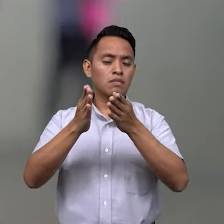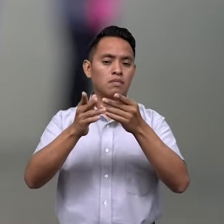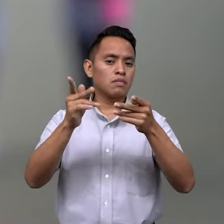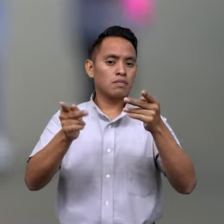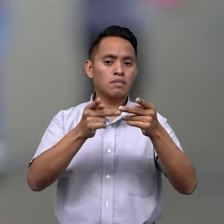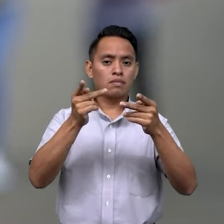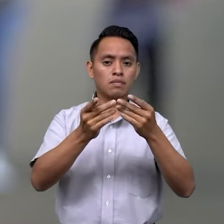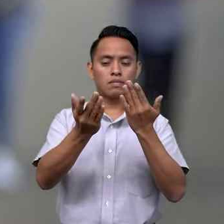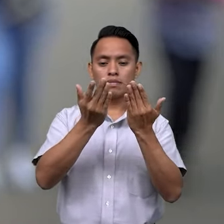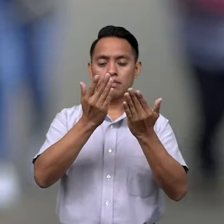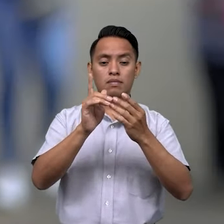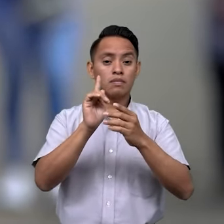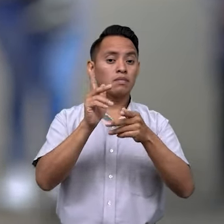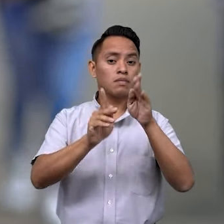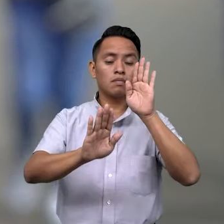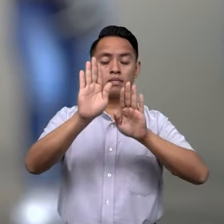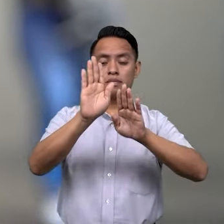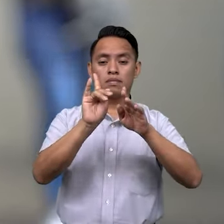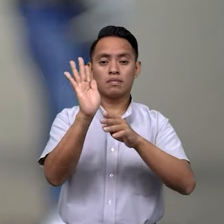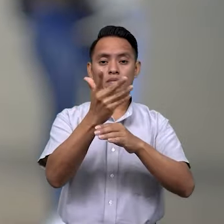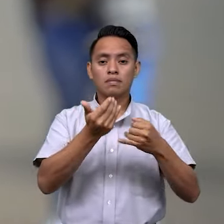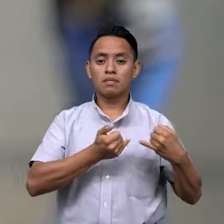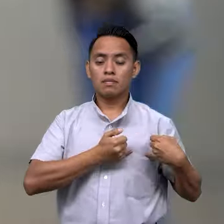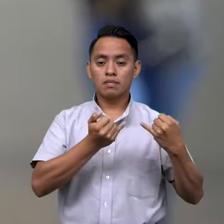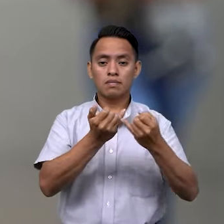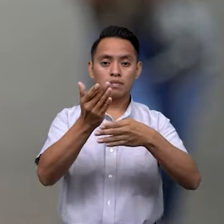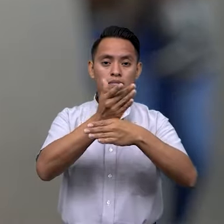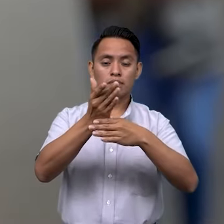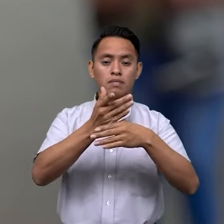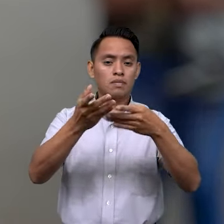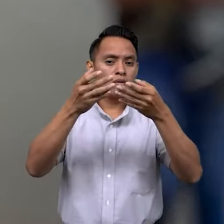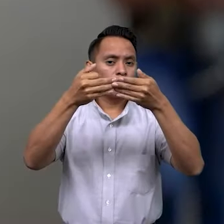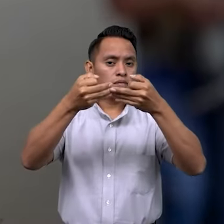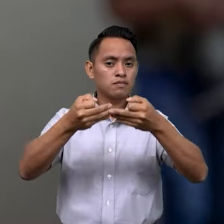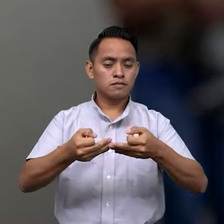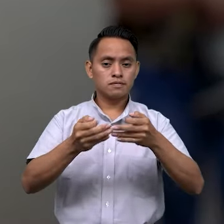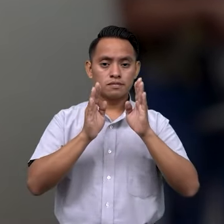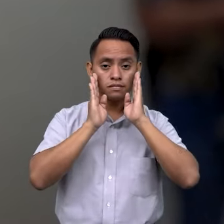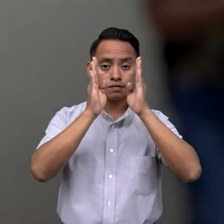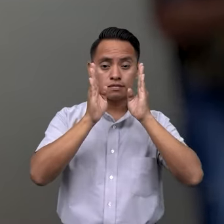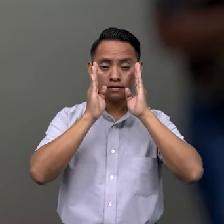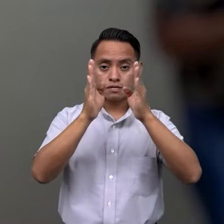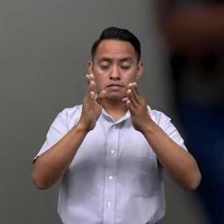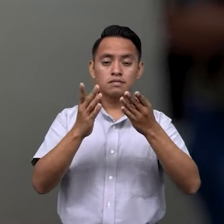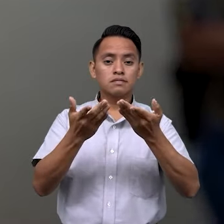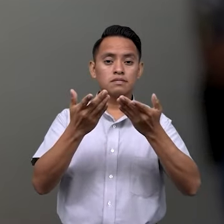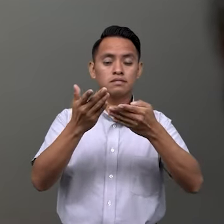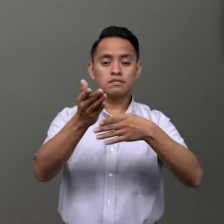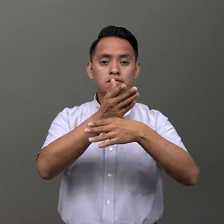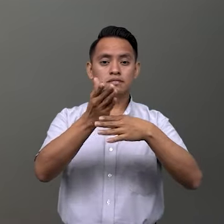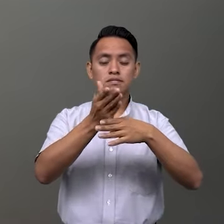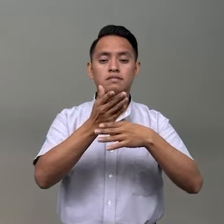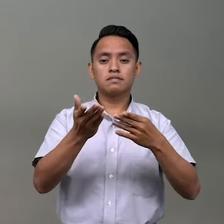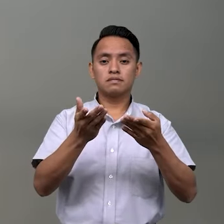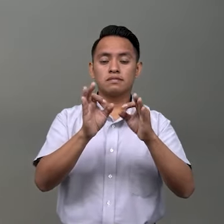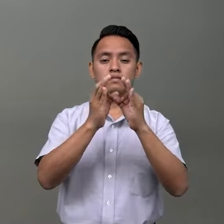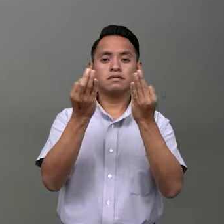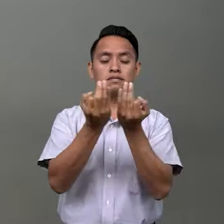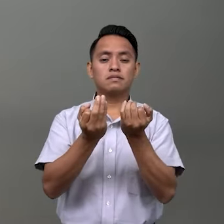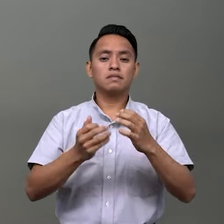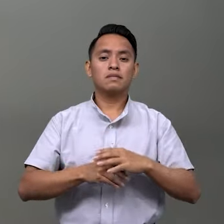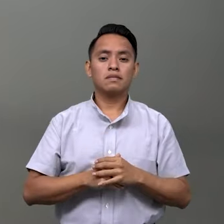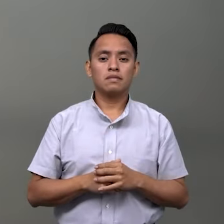consolidado, participan todas las instituciones y ahí estamos listos para dar atención en cualquier momento y en cualquier circunstancia a la familia.